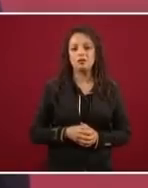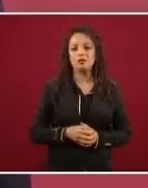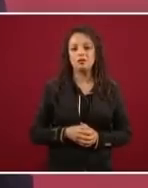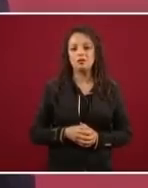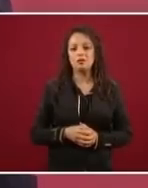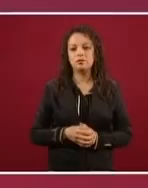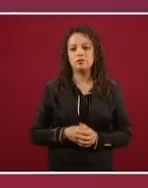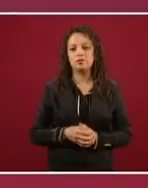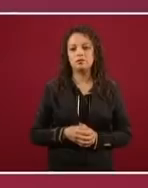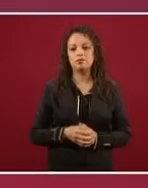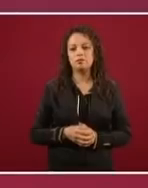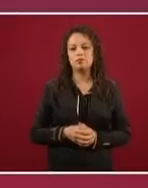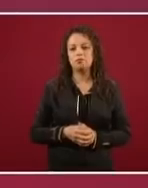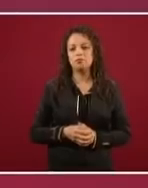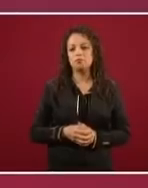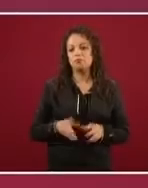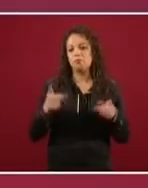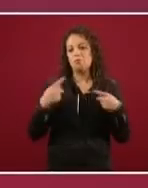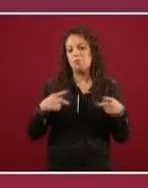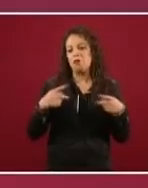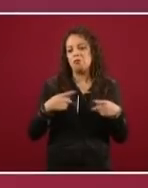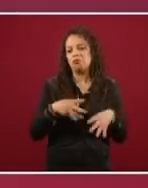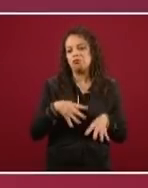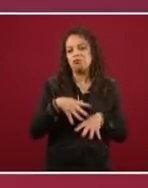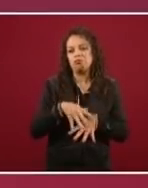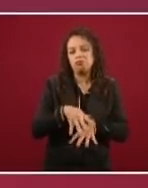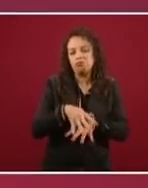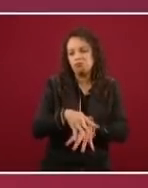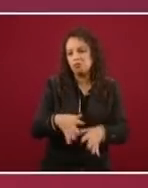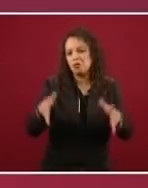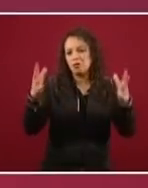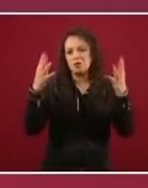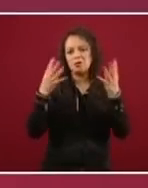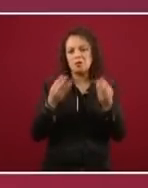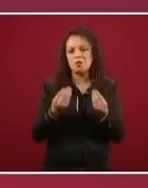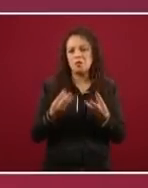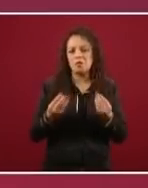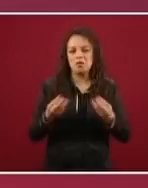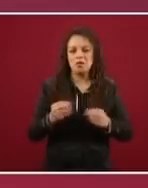columnas ocho columnas